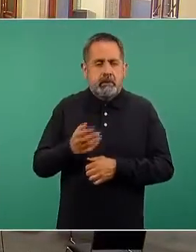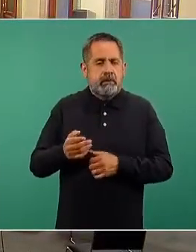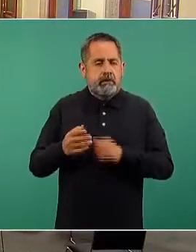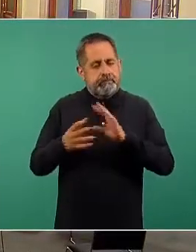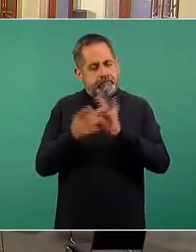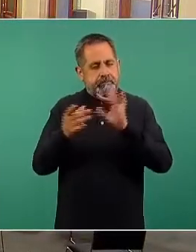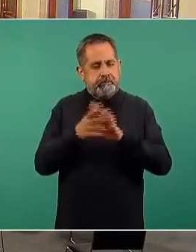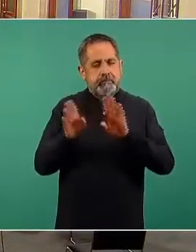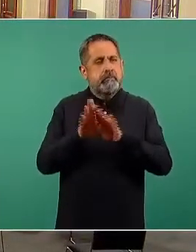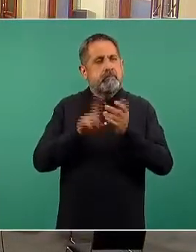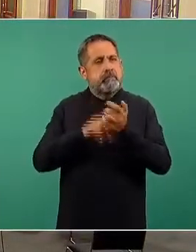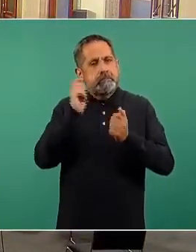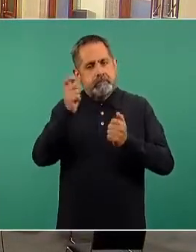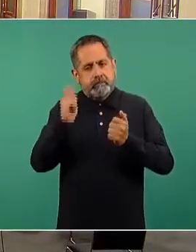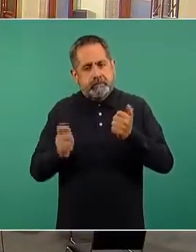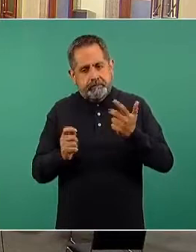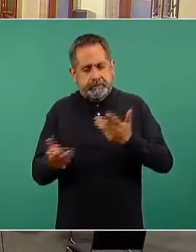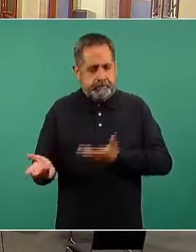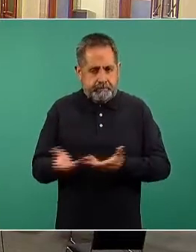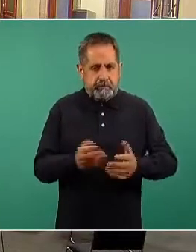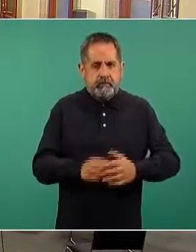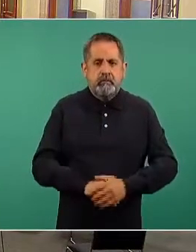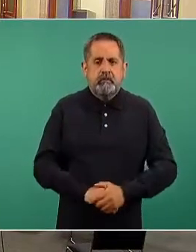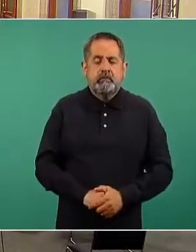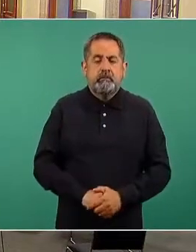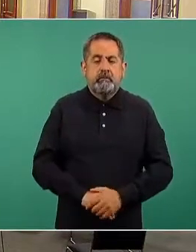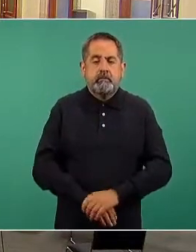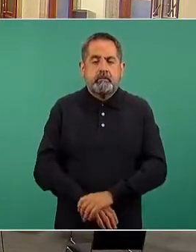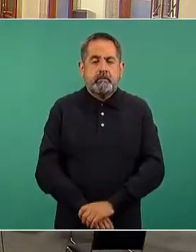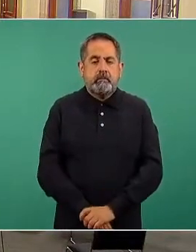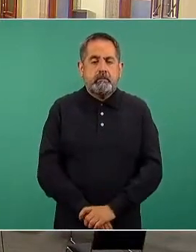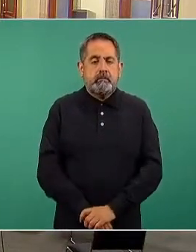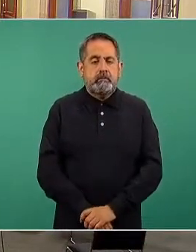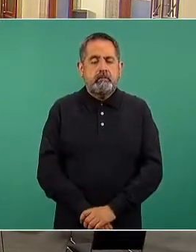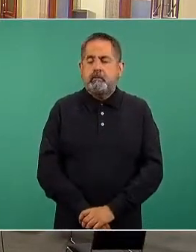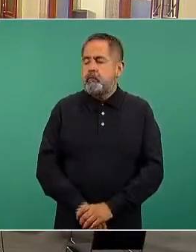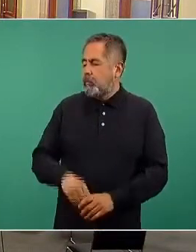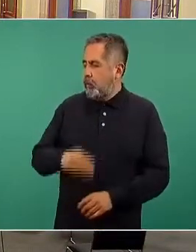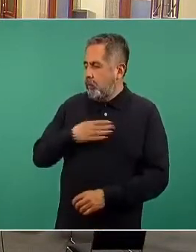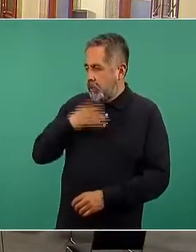segmento. Con mucho gusto, doctor López-Gatell. Muy buenas